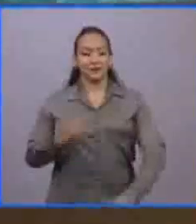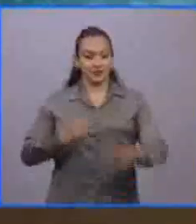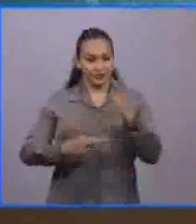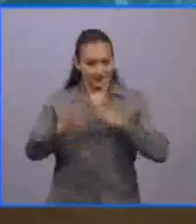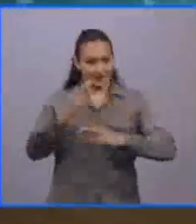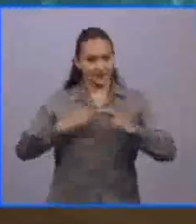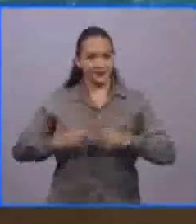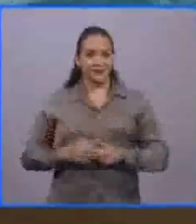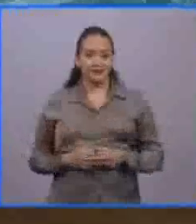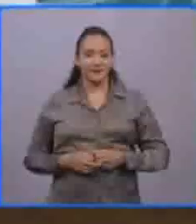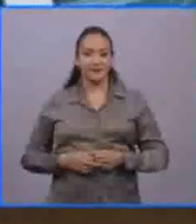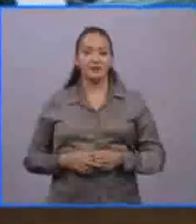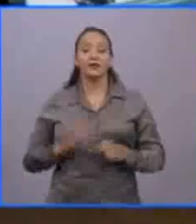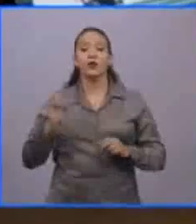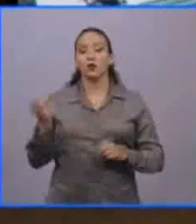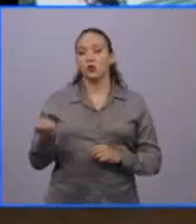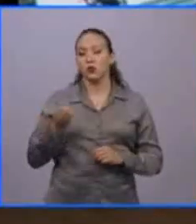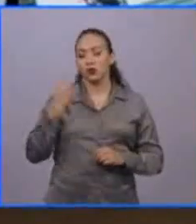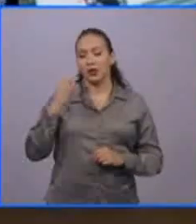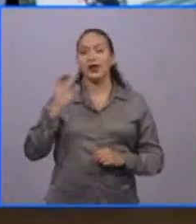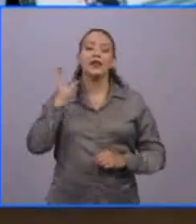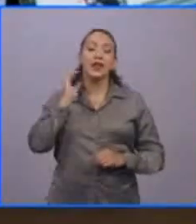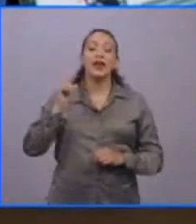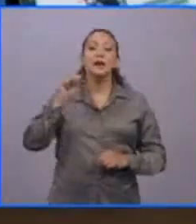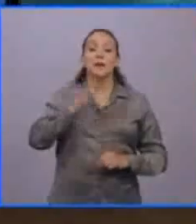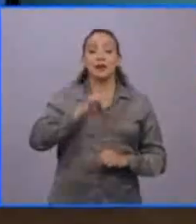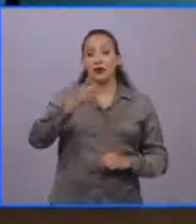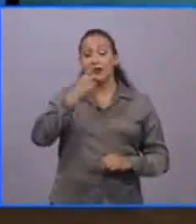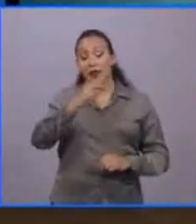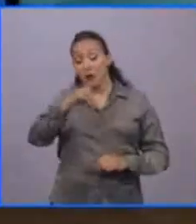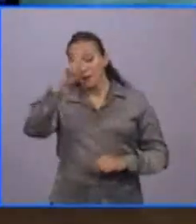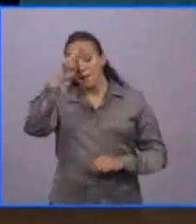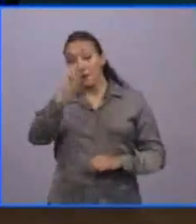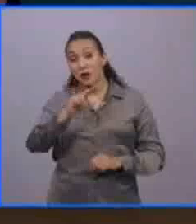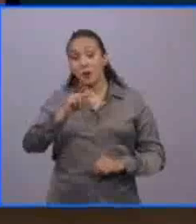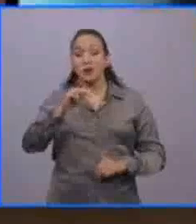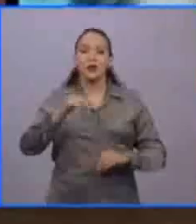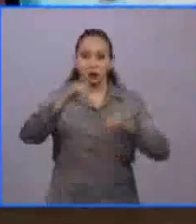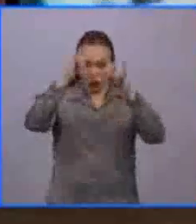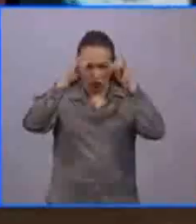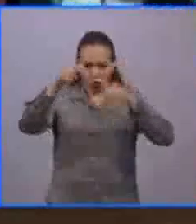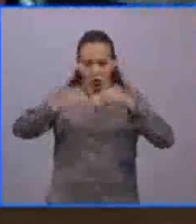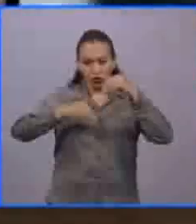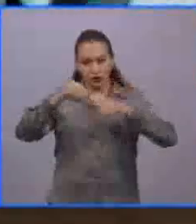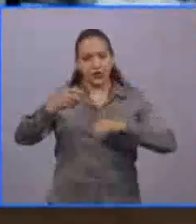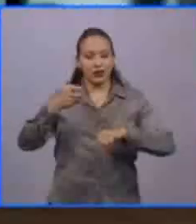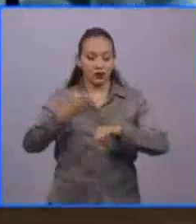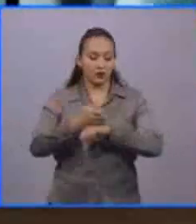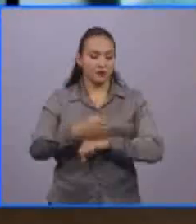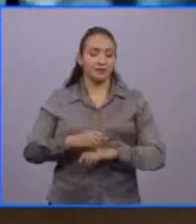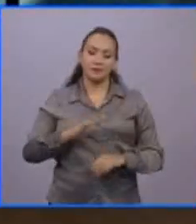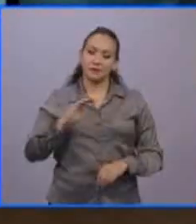Más adelante, el Congreso de Michoacán prohibió las corridas de toros en el estado.